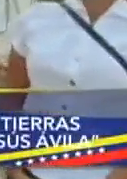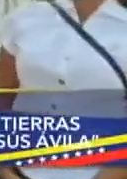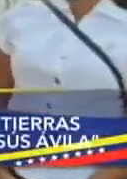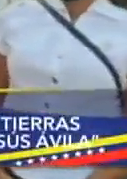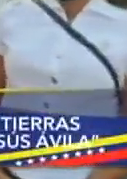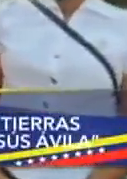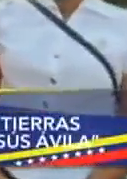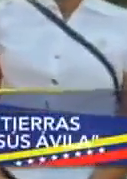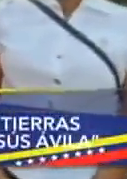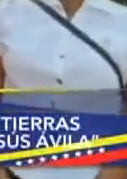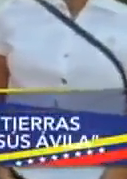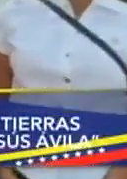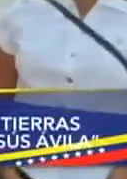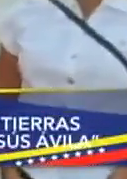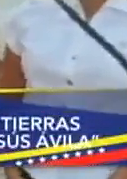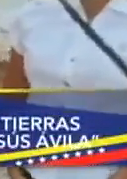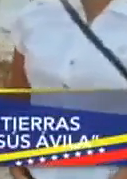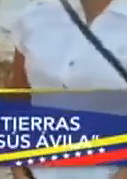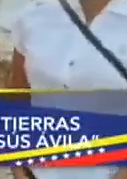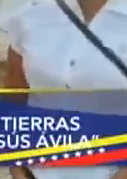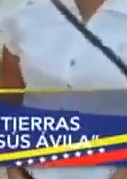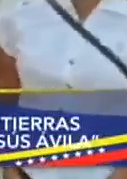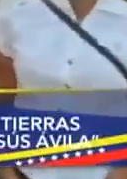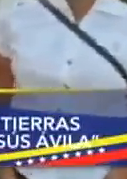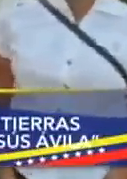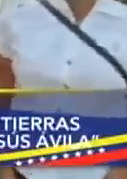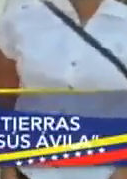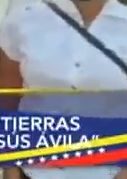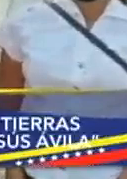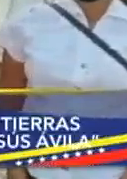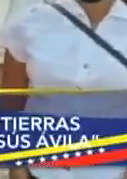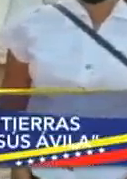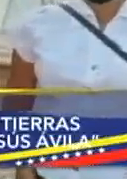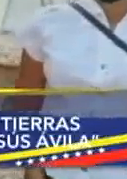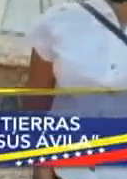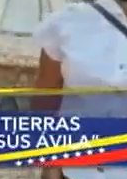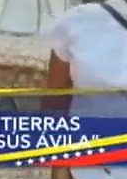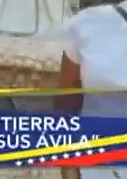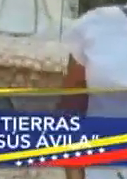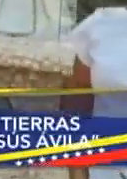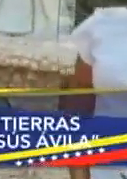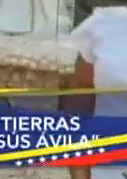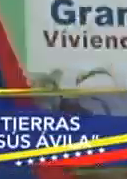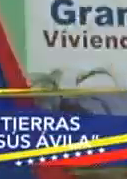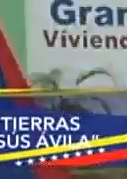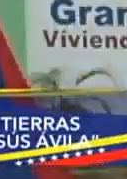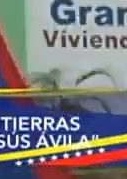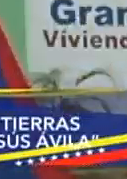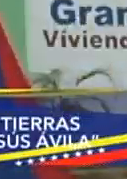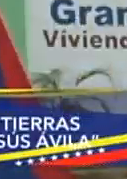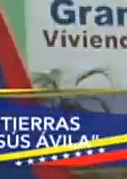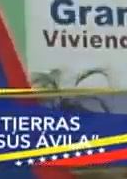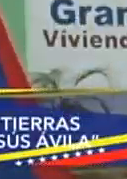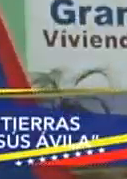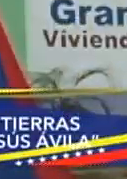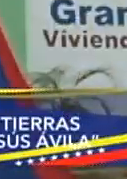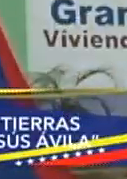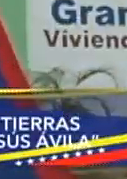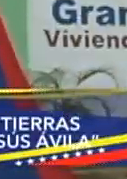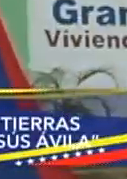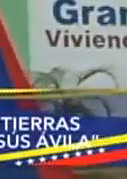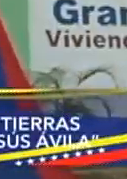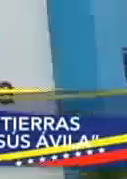Brígida Romero, quien será la beneficiaria del título de tierra urbana en representación de los 120